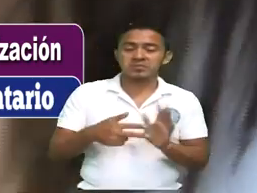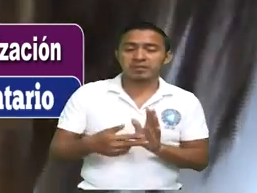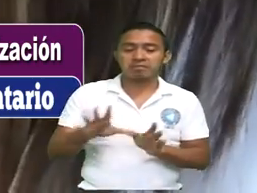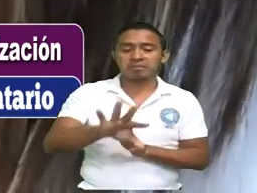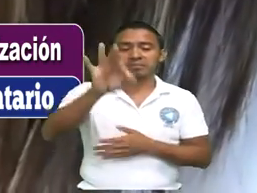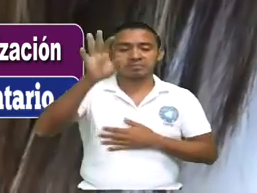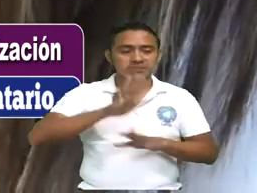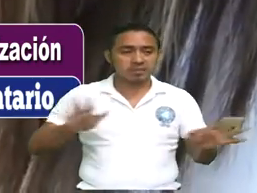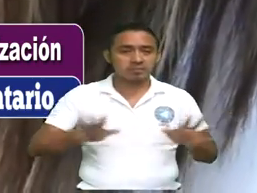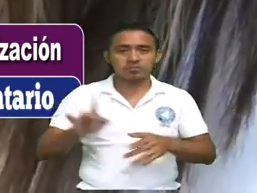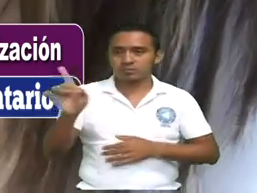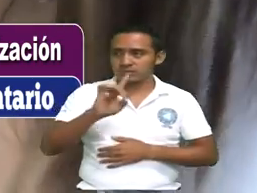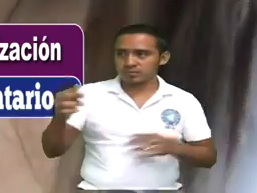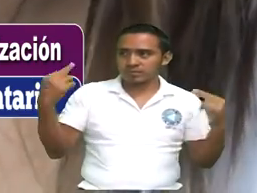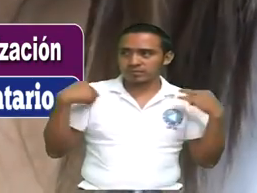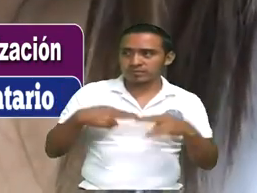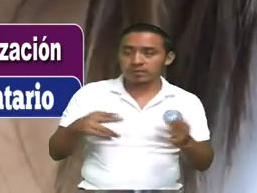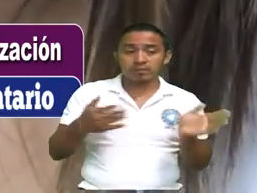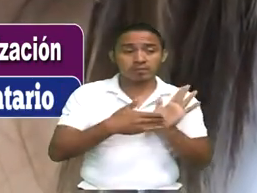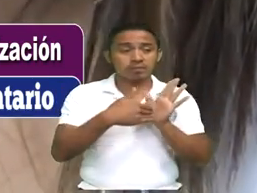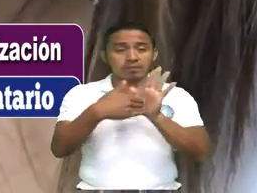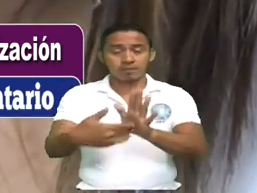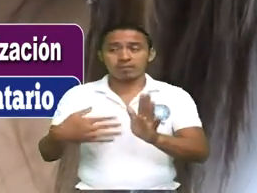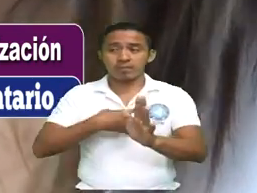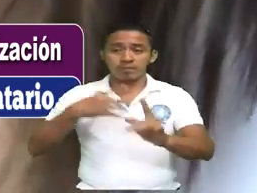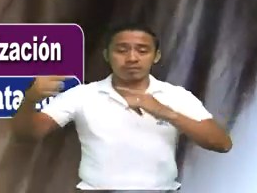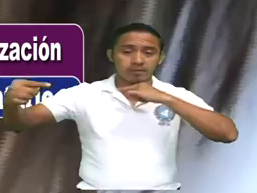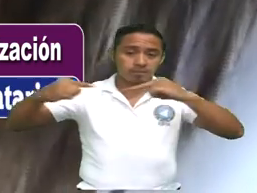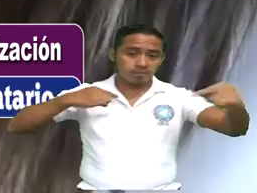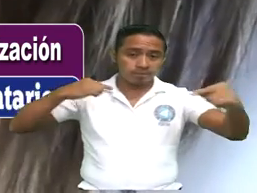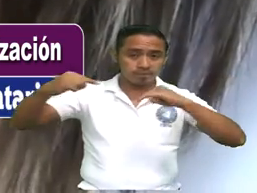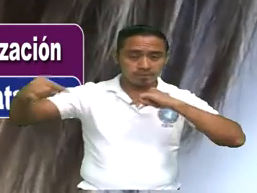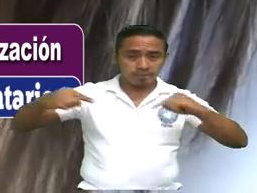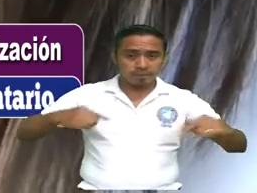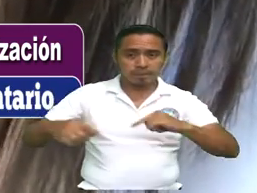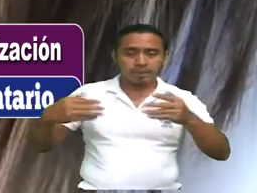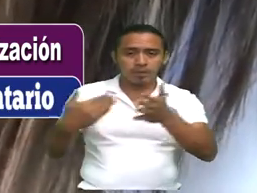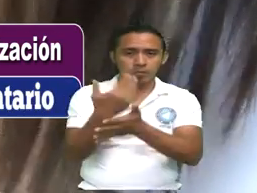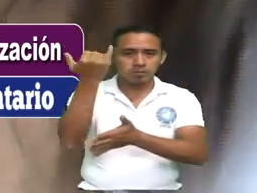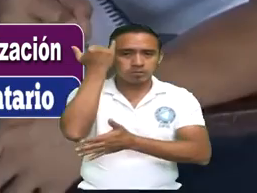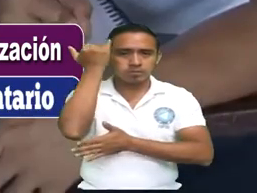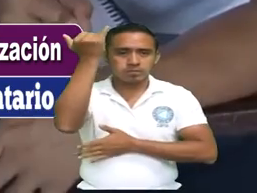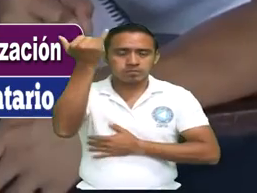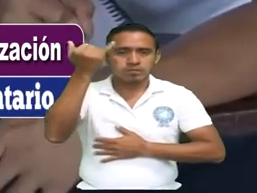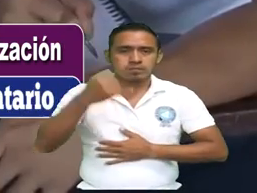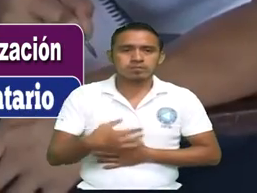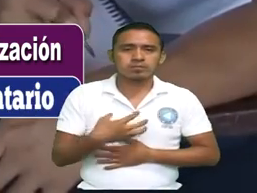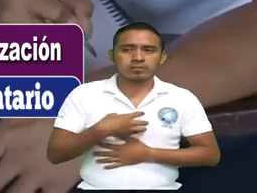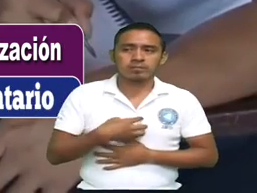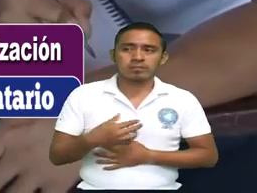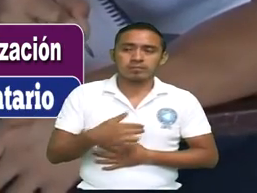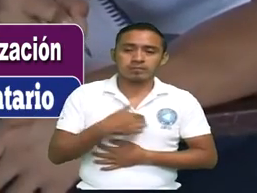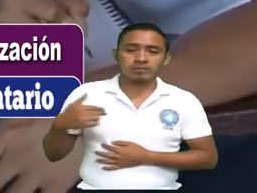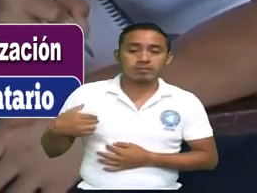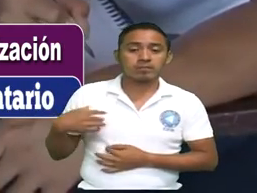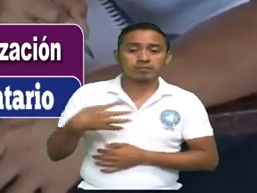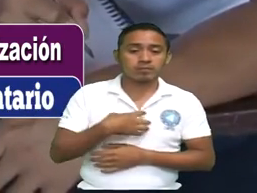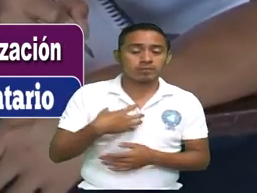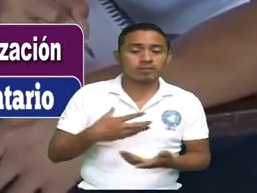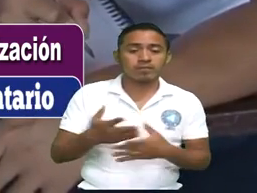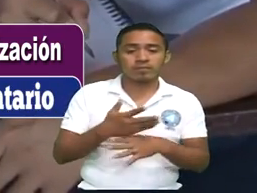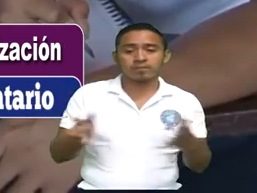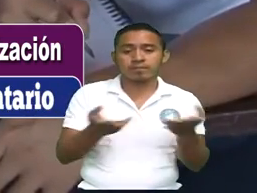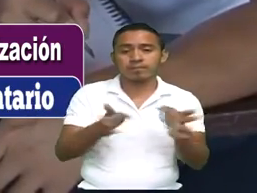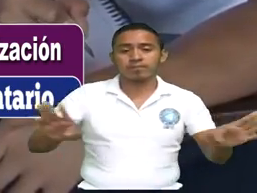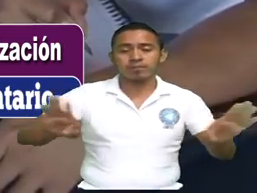maestro. Ahora el maestro tiene que presentar una estrategia de innovación que va a desarrollar en sus salones de